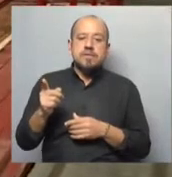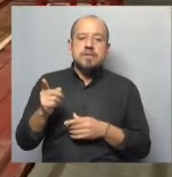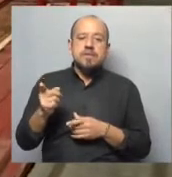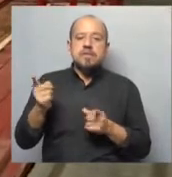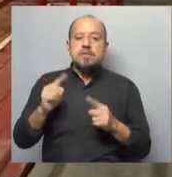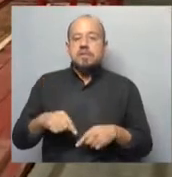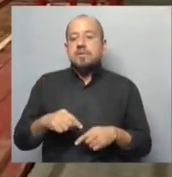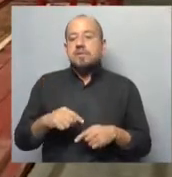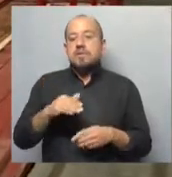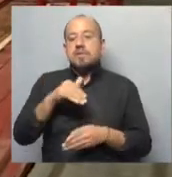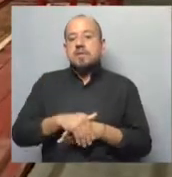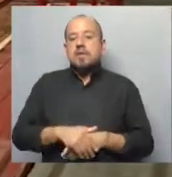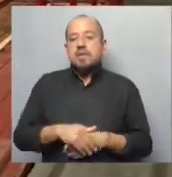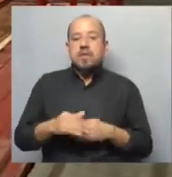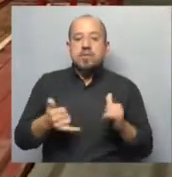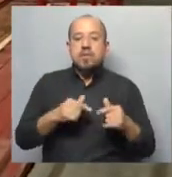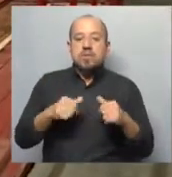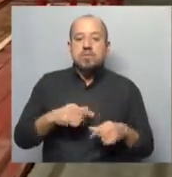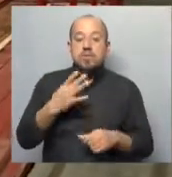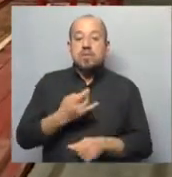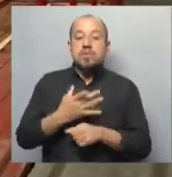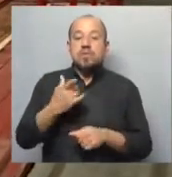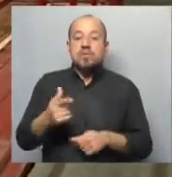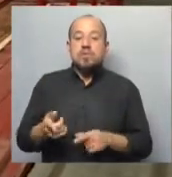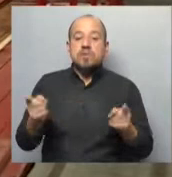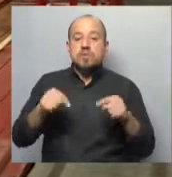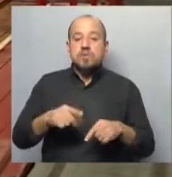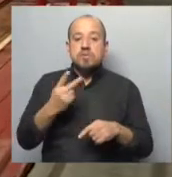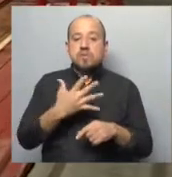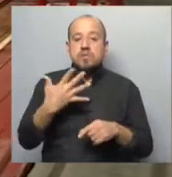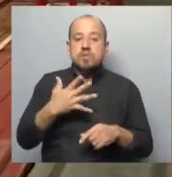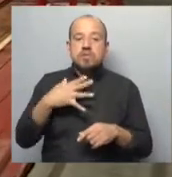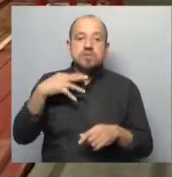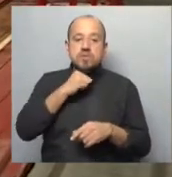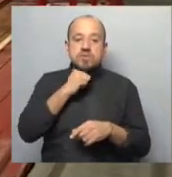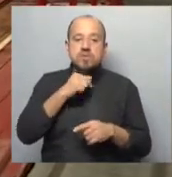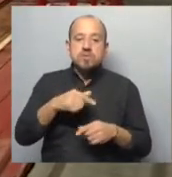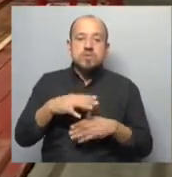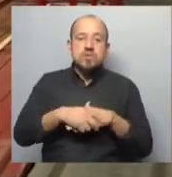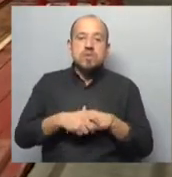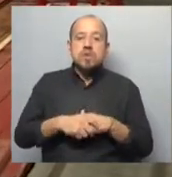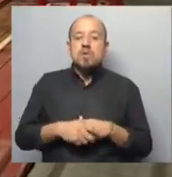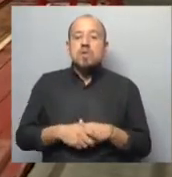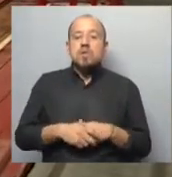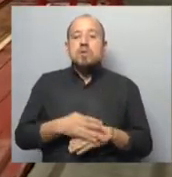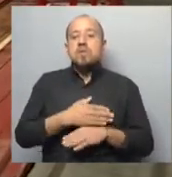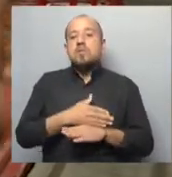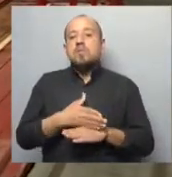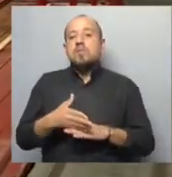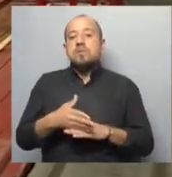llegaba a pasar eso, era increíble, ¿no? Jugadores profesionales que se morían por venir a jugar con su cuadro de barrio, con sus amigos. Después, con el